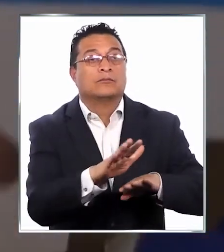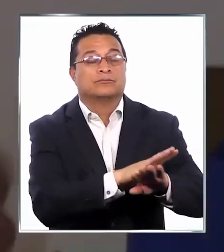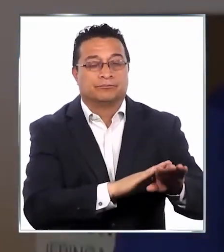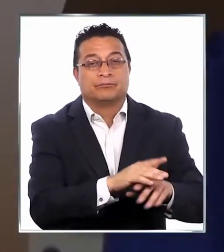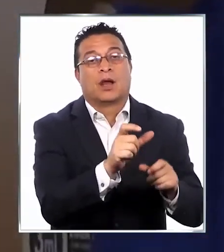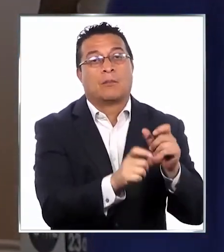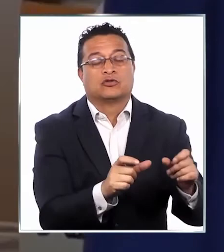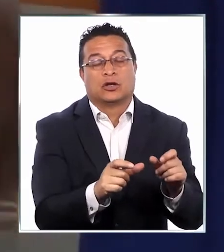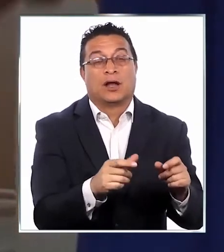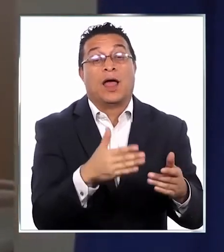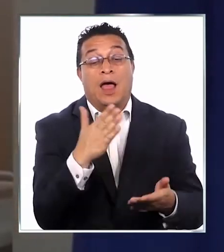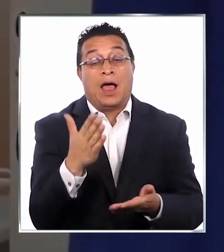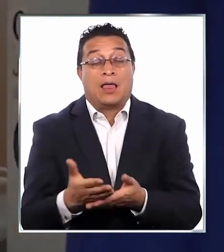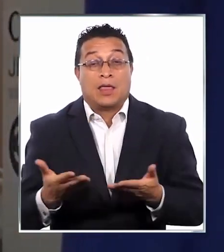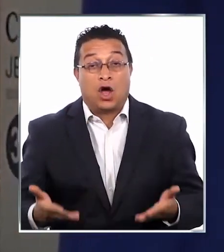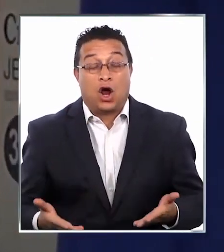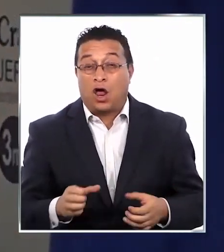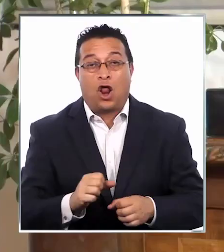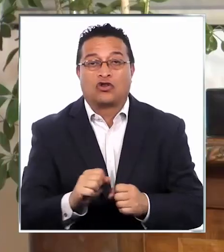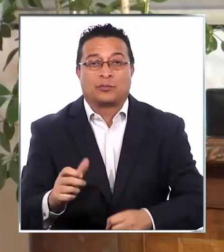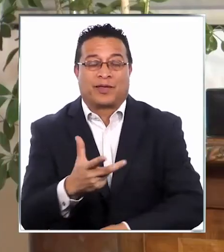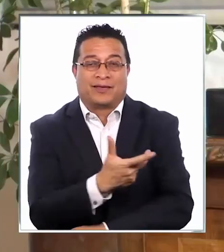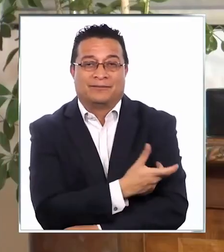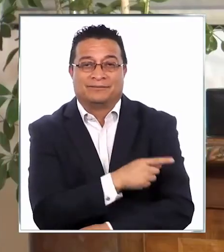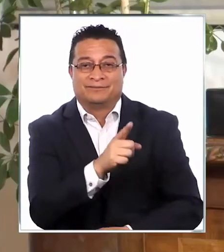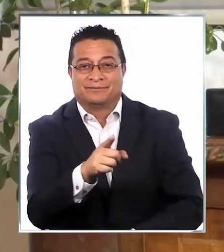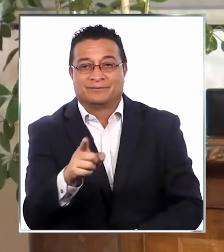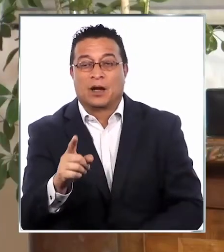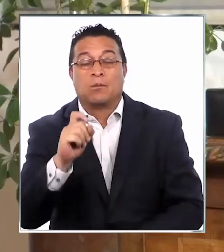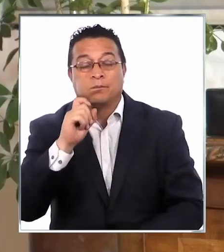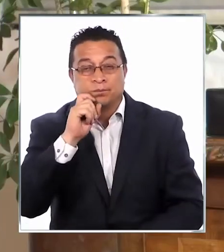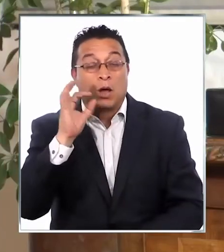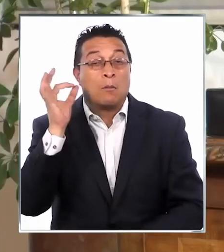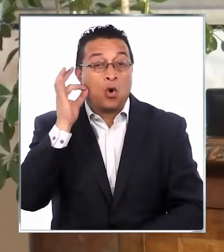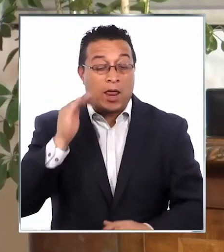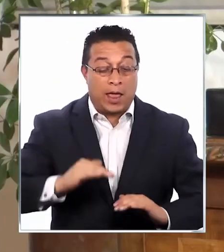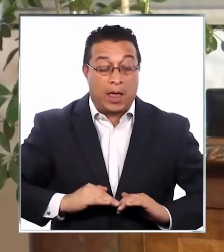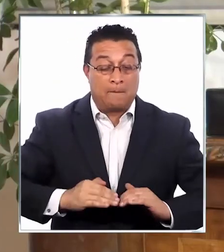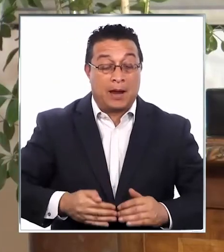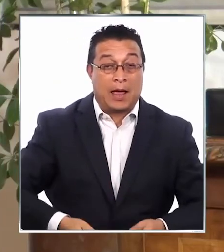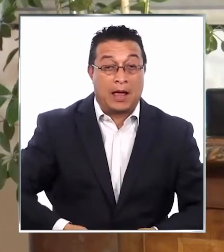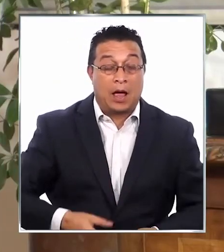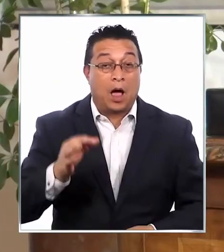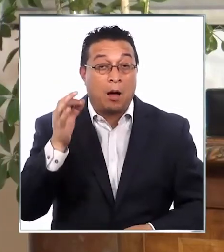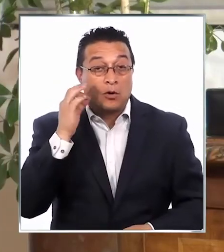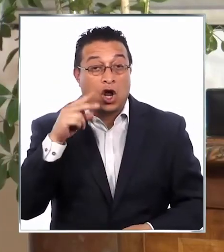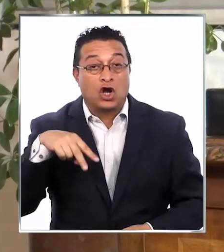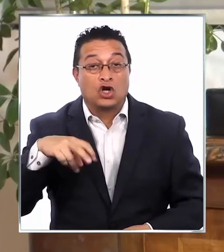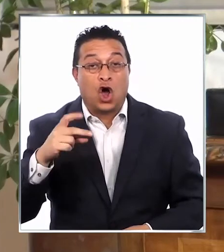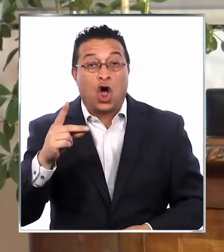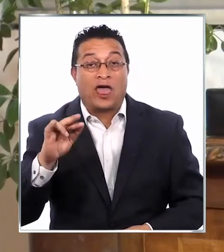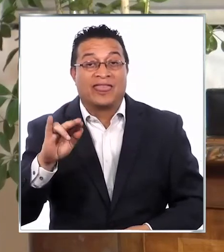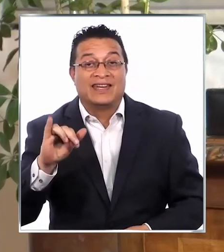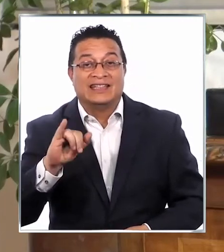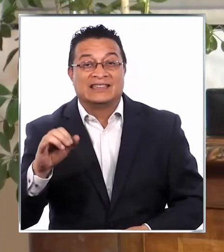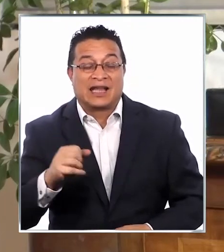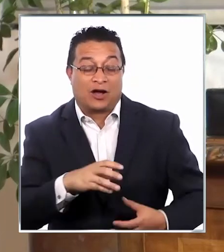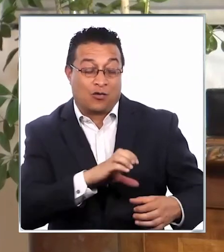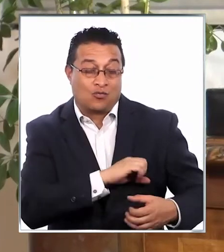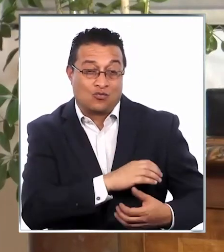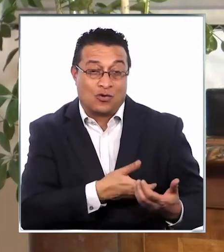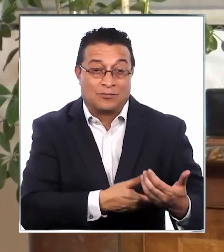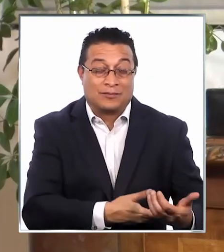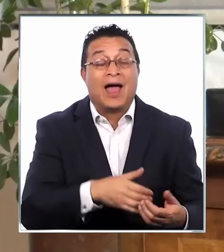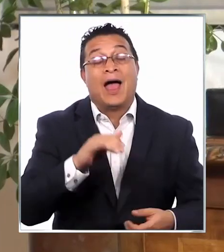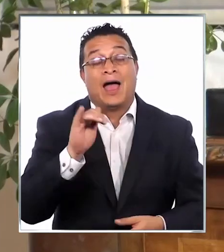proteger a las personas que por el momento no se pueden vacunar. ¿Quiénes son ellos? Las mujeres embarazadas, las mujeres nodrizas y